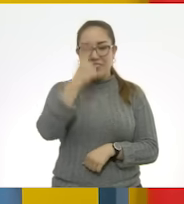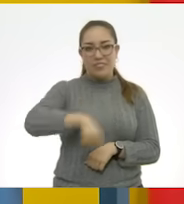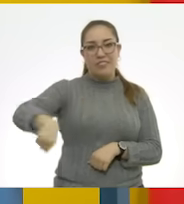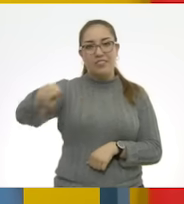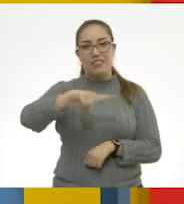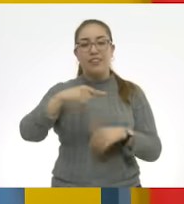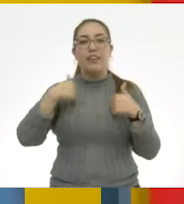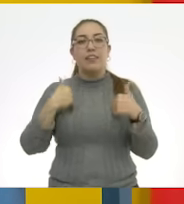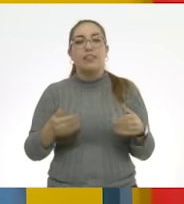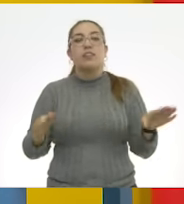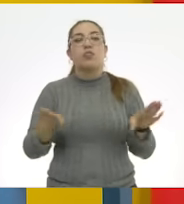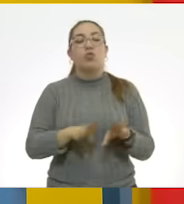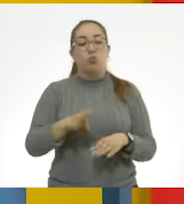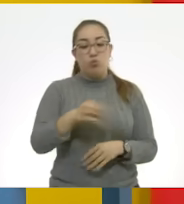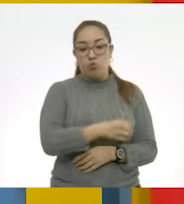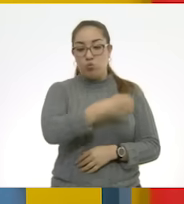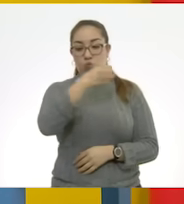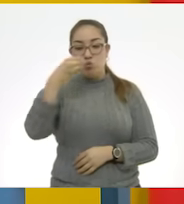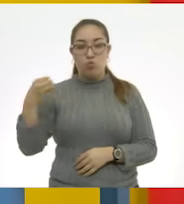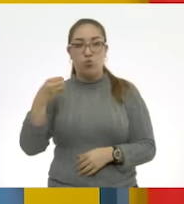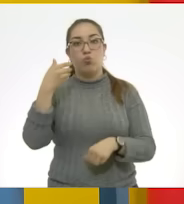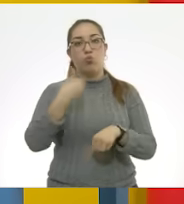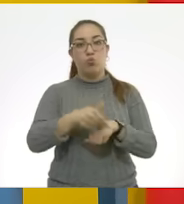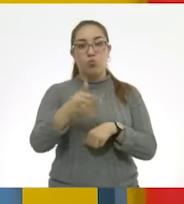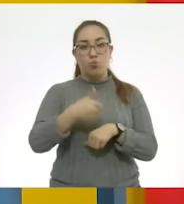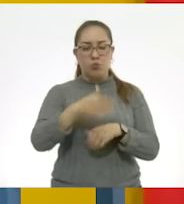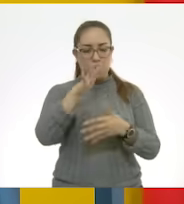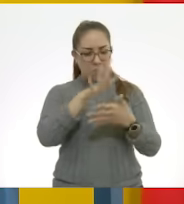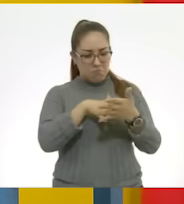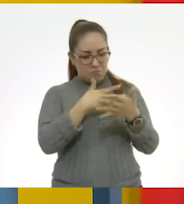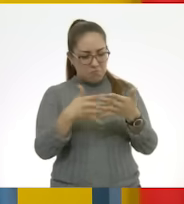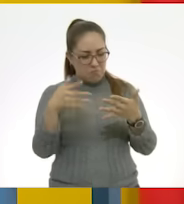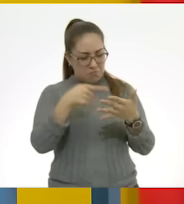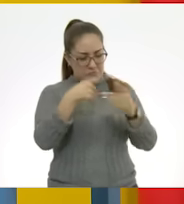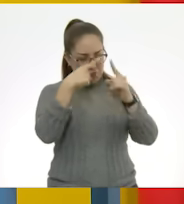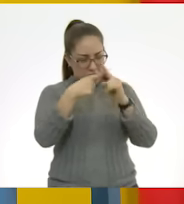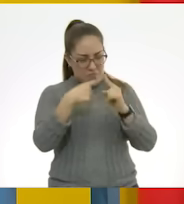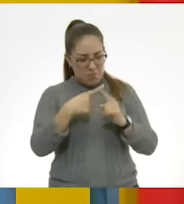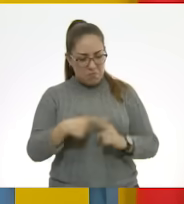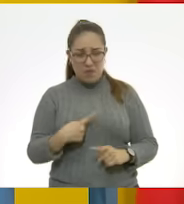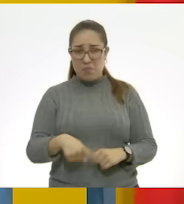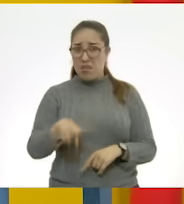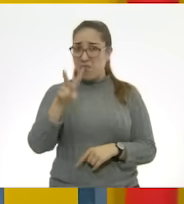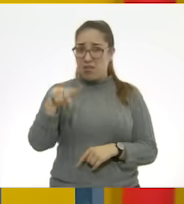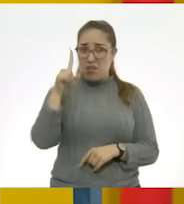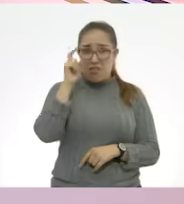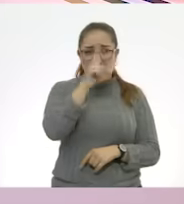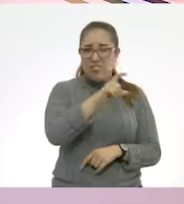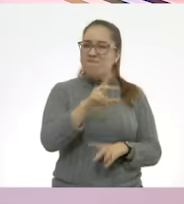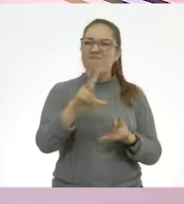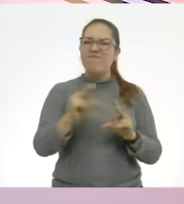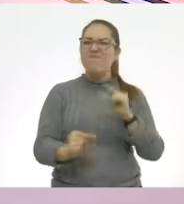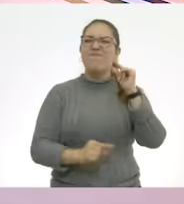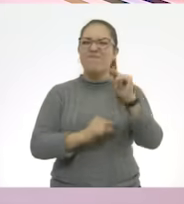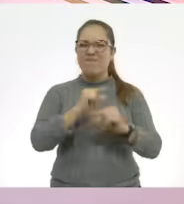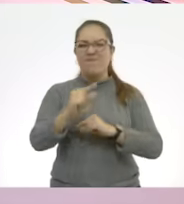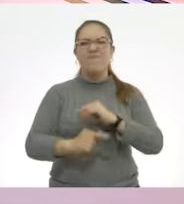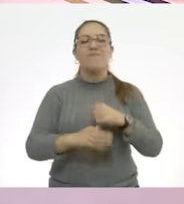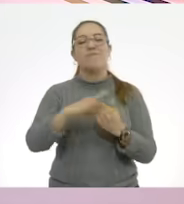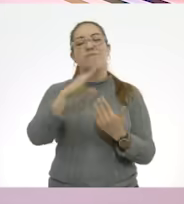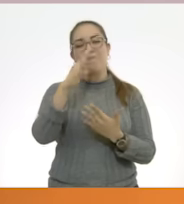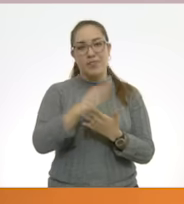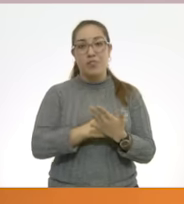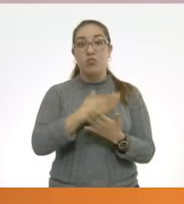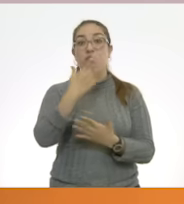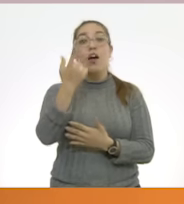comprendemos cómo está organizada una tabla de multiplicar y nos damos cuenta que realmente no es tan difícil. Y entonces, ahora vamos a hacer un ejercicio rápido con los chicos.